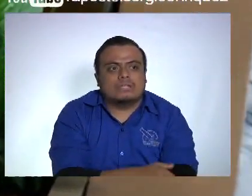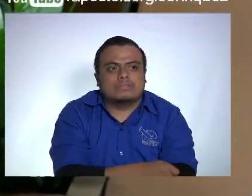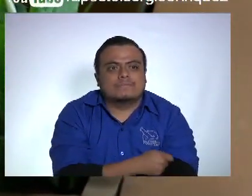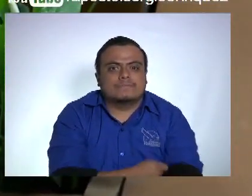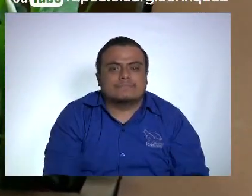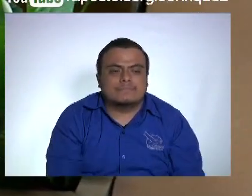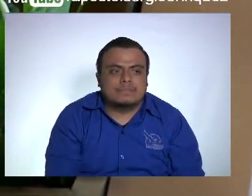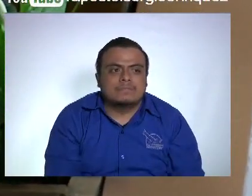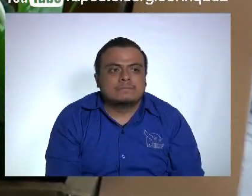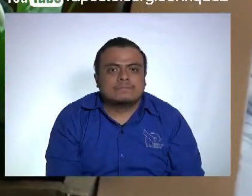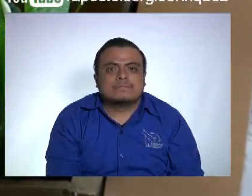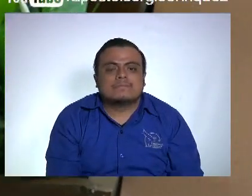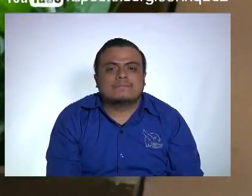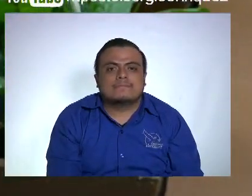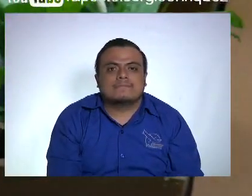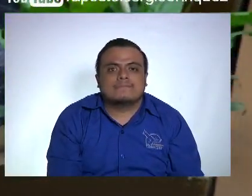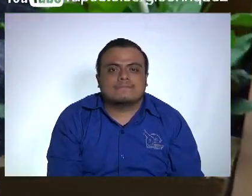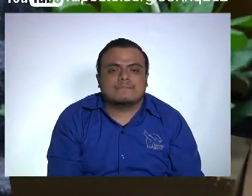Aleluya.